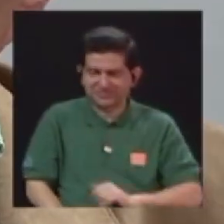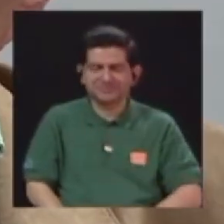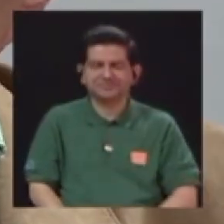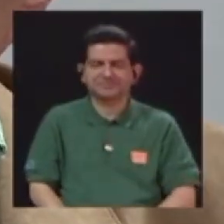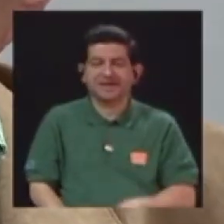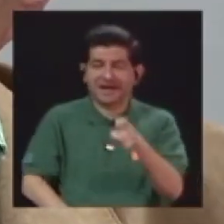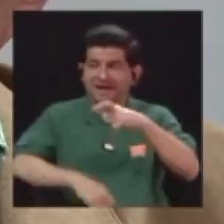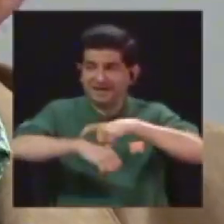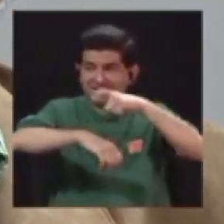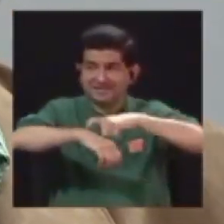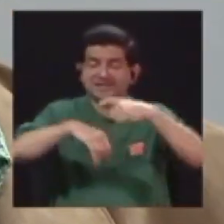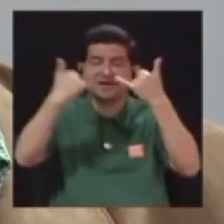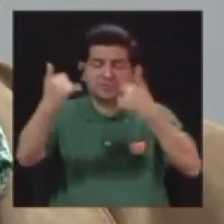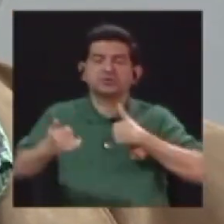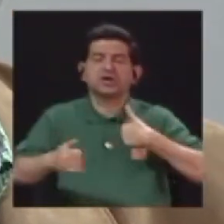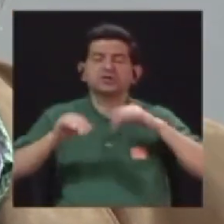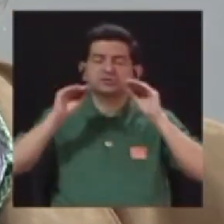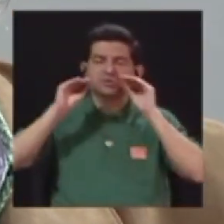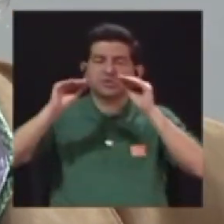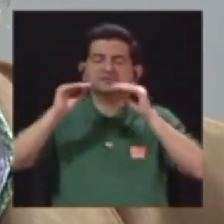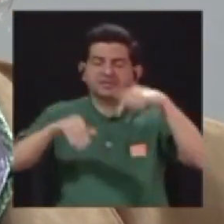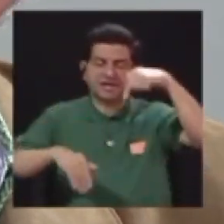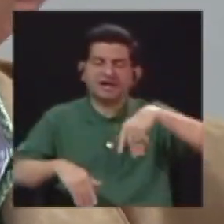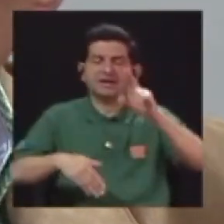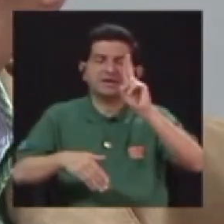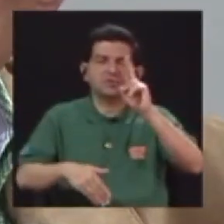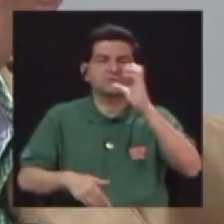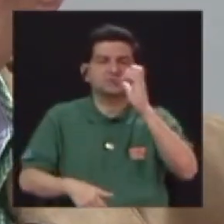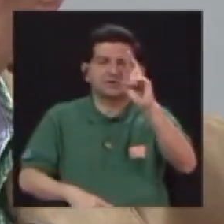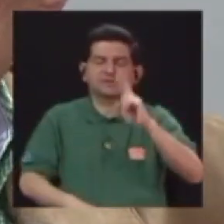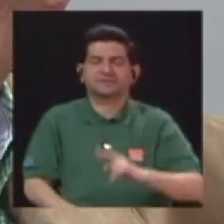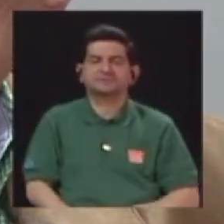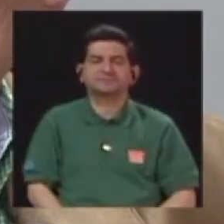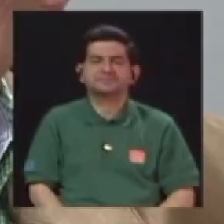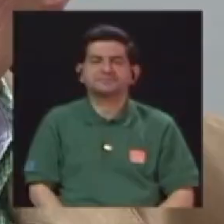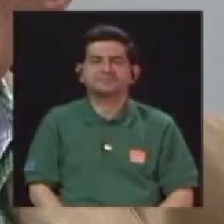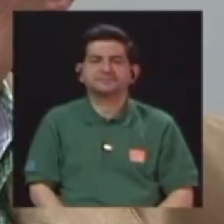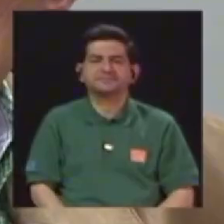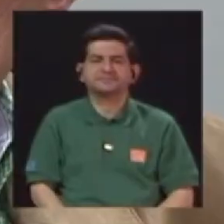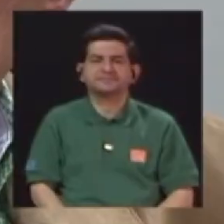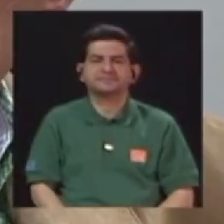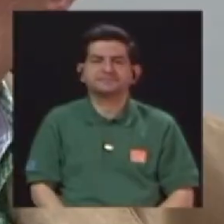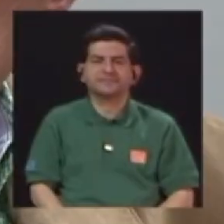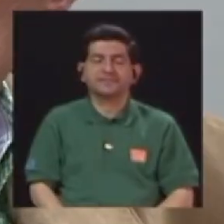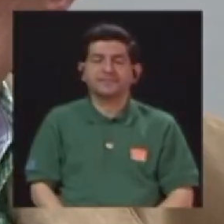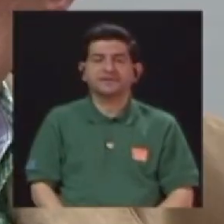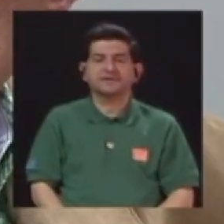En esa época ya yo daba clases aquí en la Universidad de Costa Rica. El